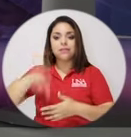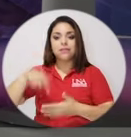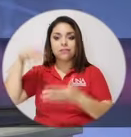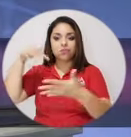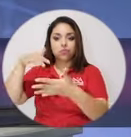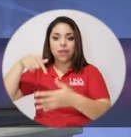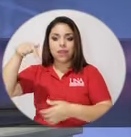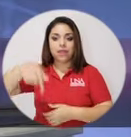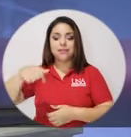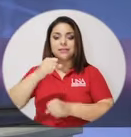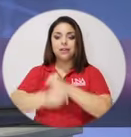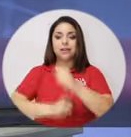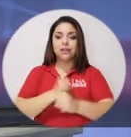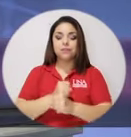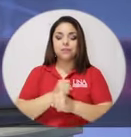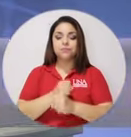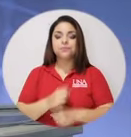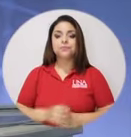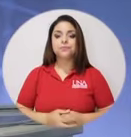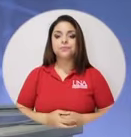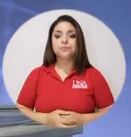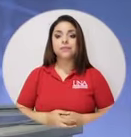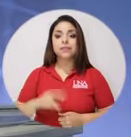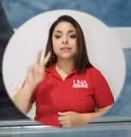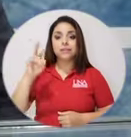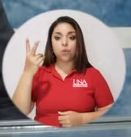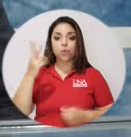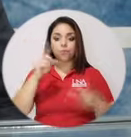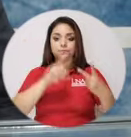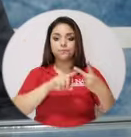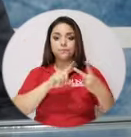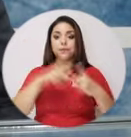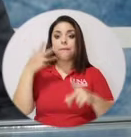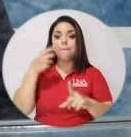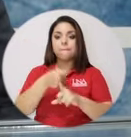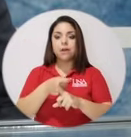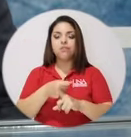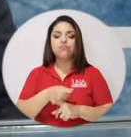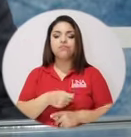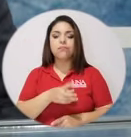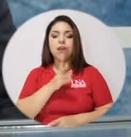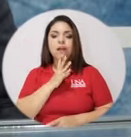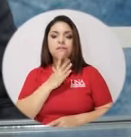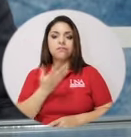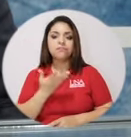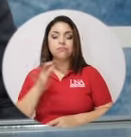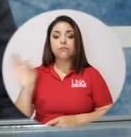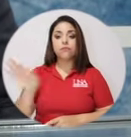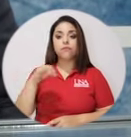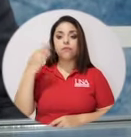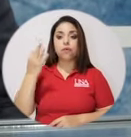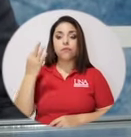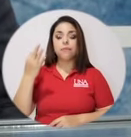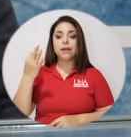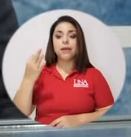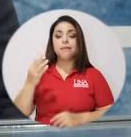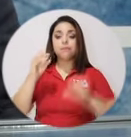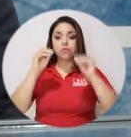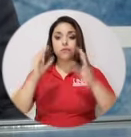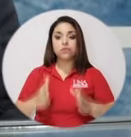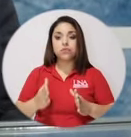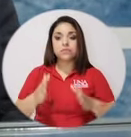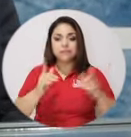lectivo. El segundo impacto tiene que ver con la forma en la cual estábamos preparados